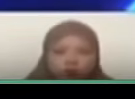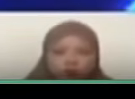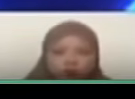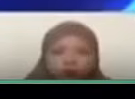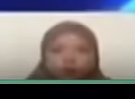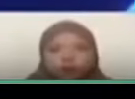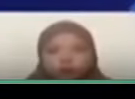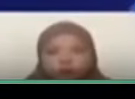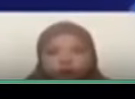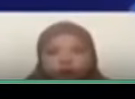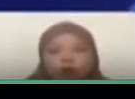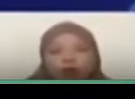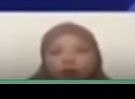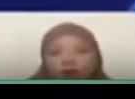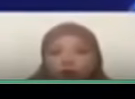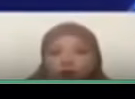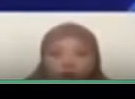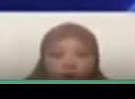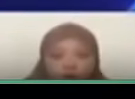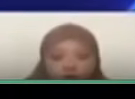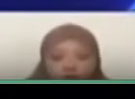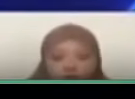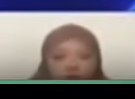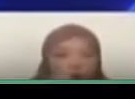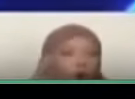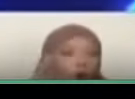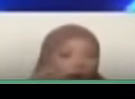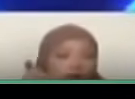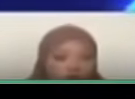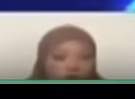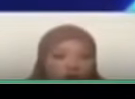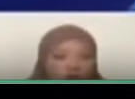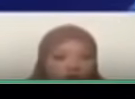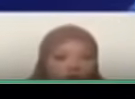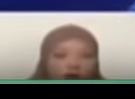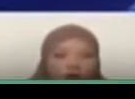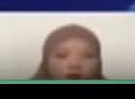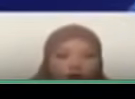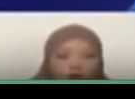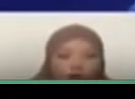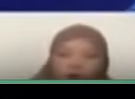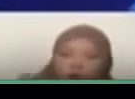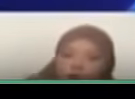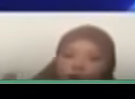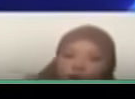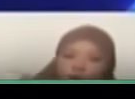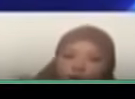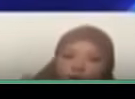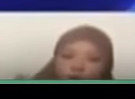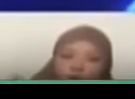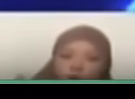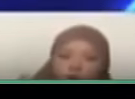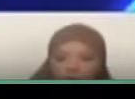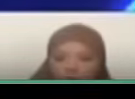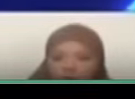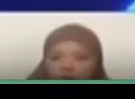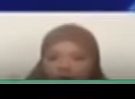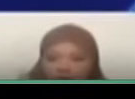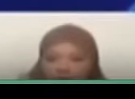no conocen, ¿sí? Términos que son todo menos de un presidente de un